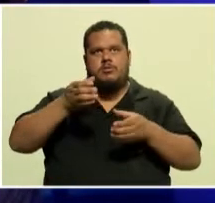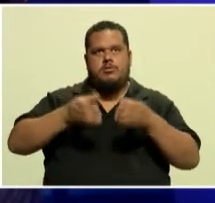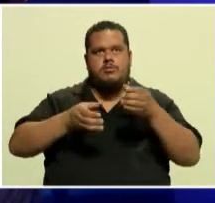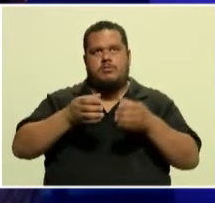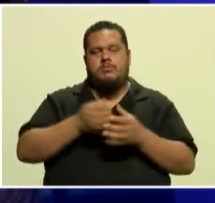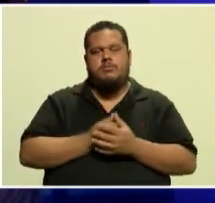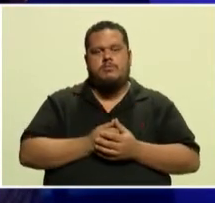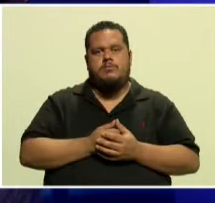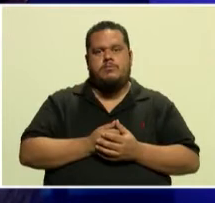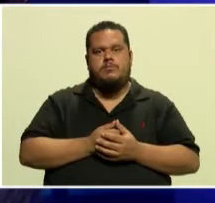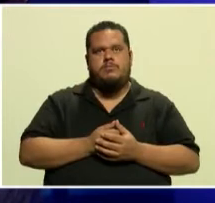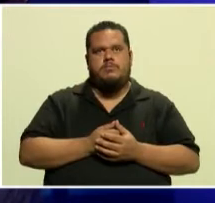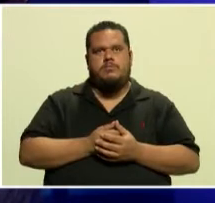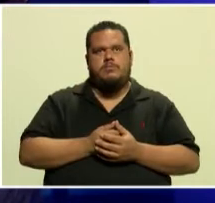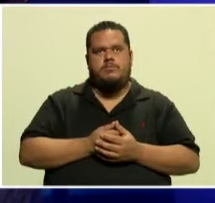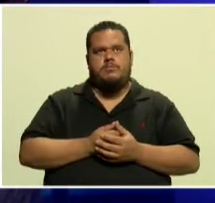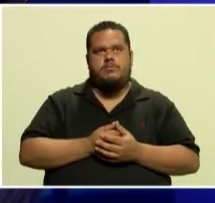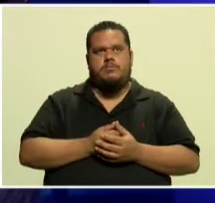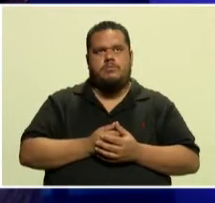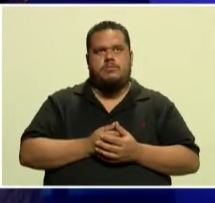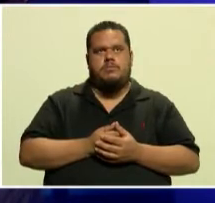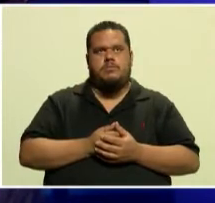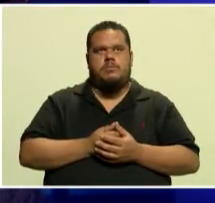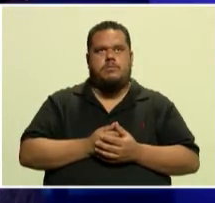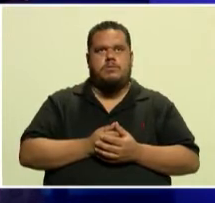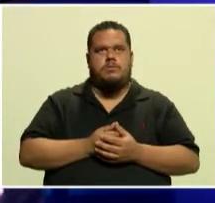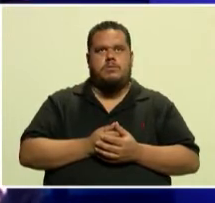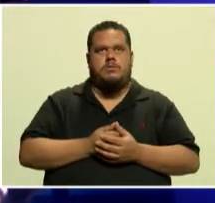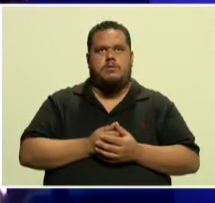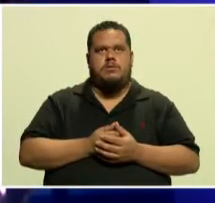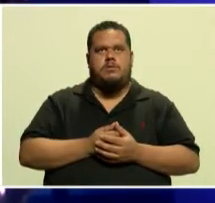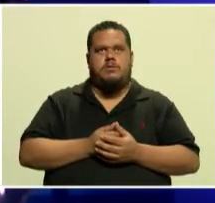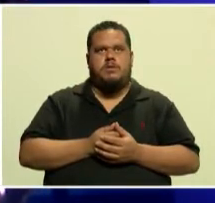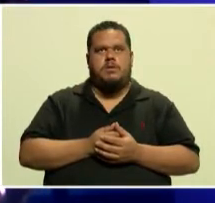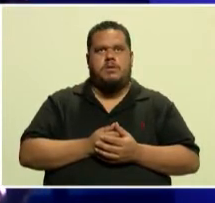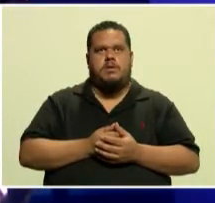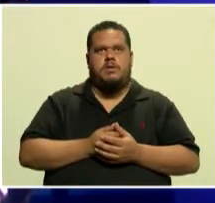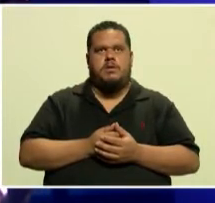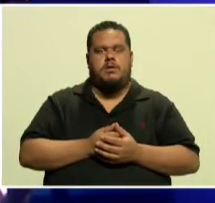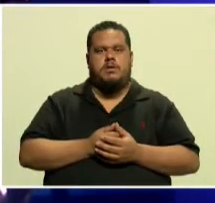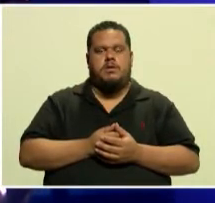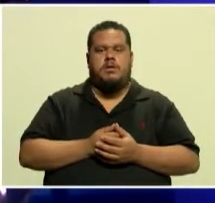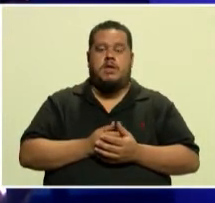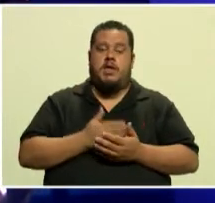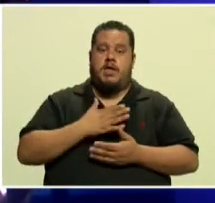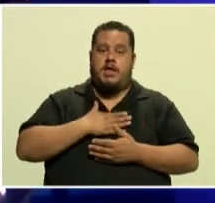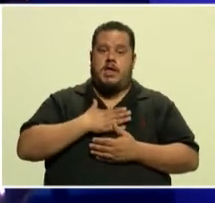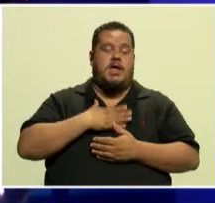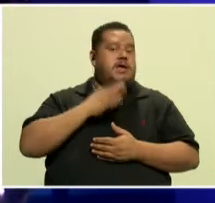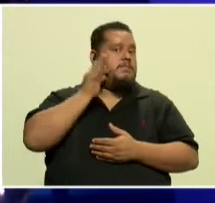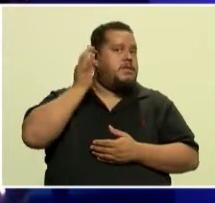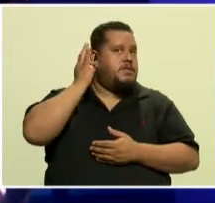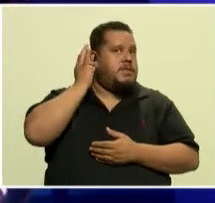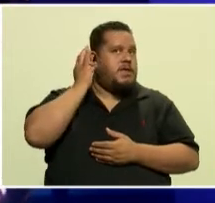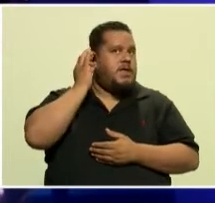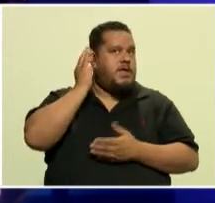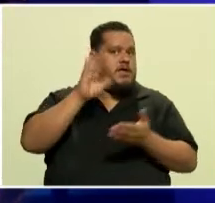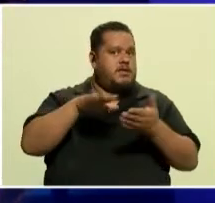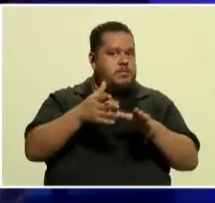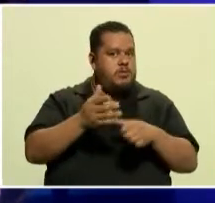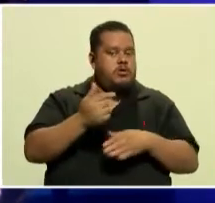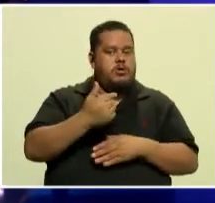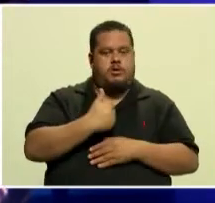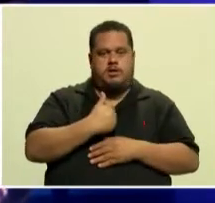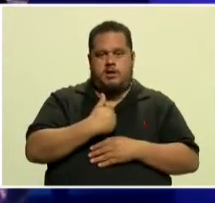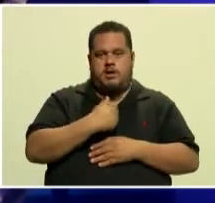La anterior. Buscamos. Bueno, ahora aparece esa. Ahí está. Mi tía falleció, yo tenía 13 años de